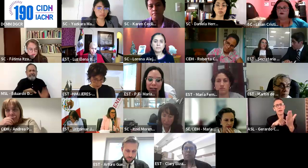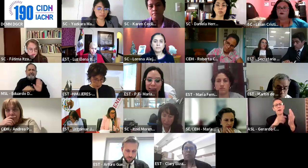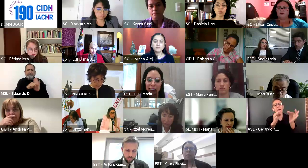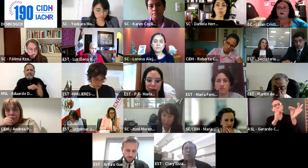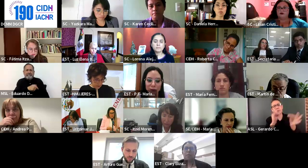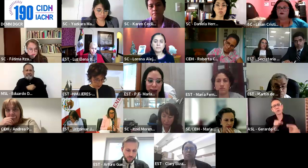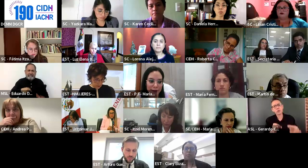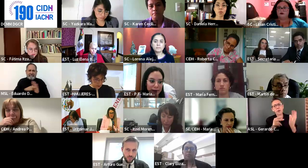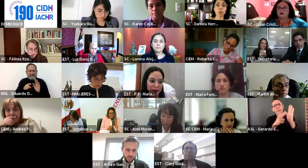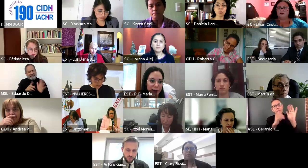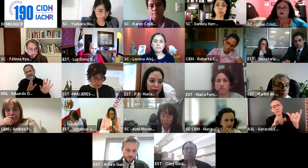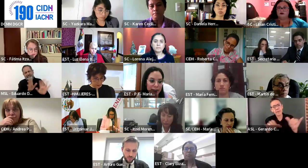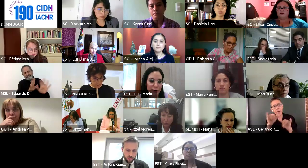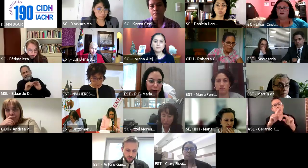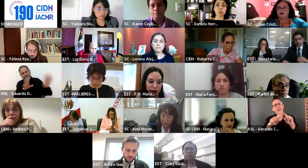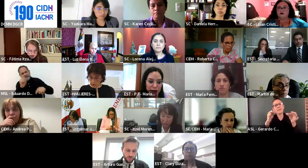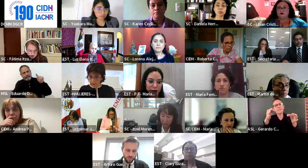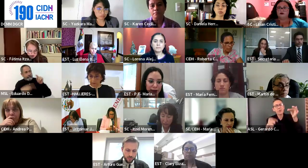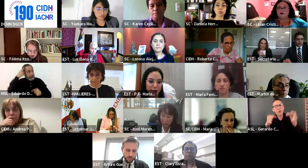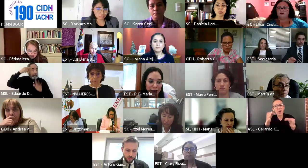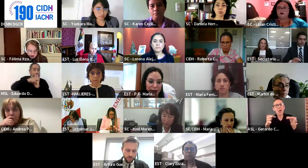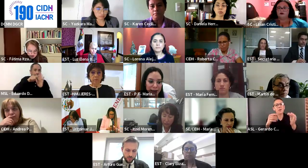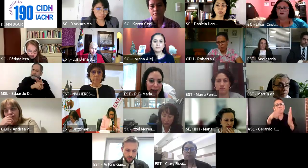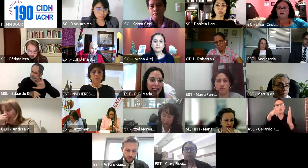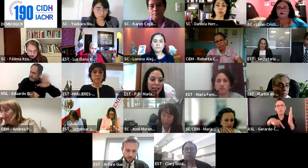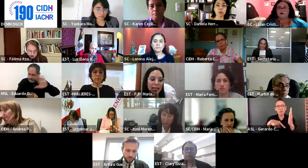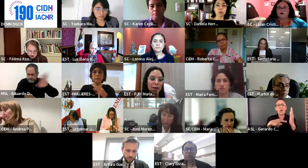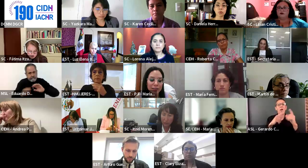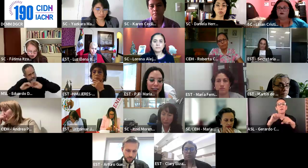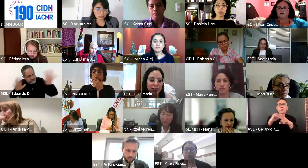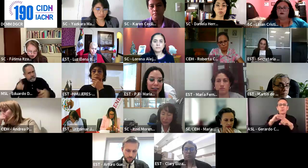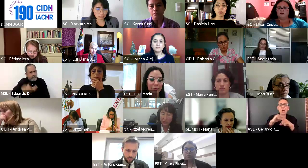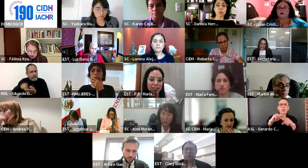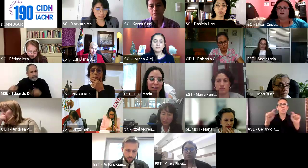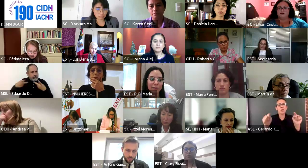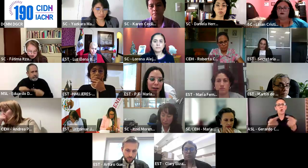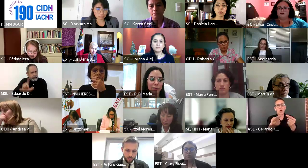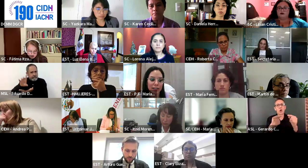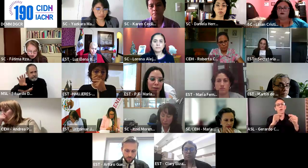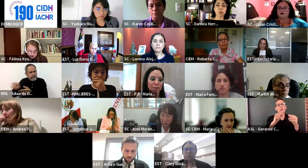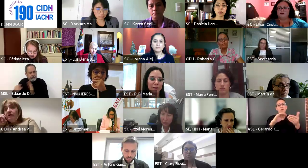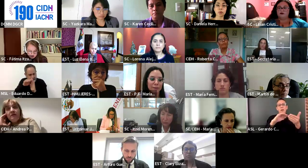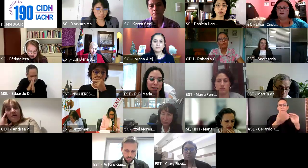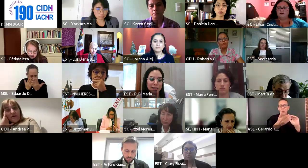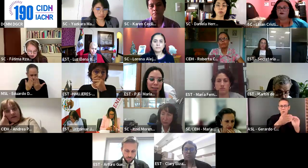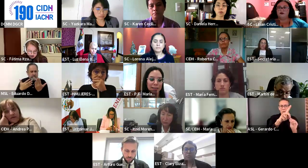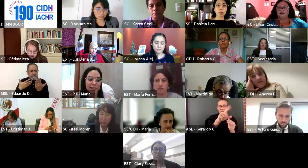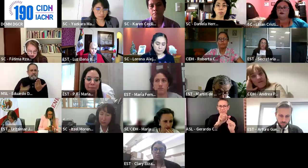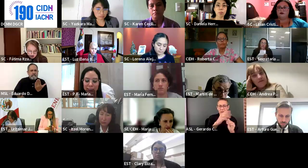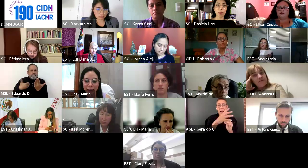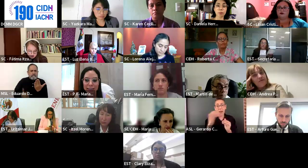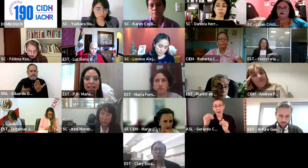y prácticas nocivas respecto de las personas con discapacidad que contienen herramientas para juzgar con perspectiva